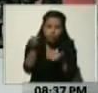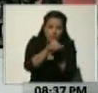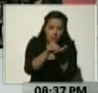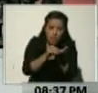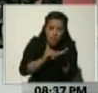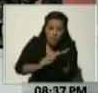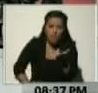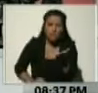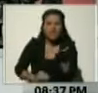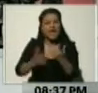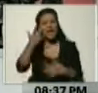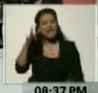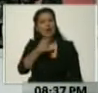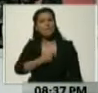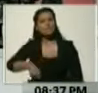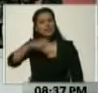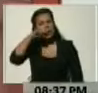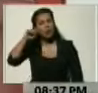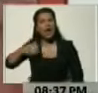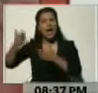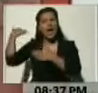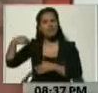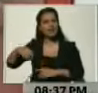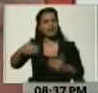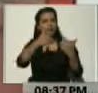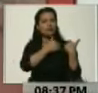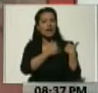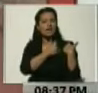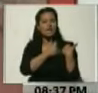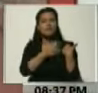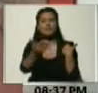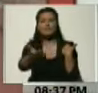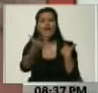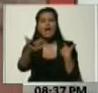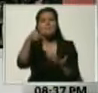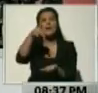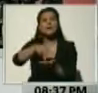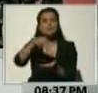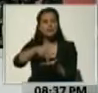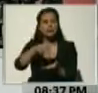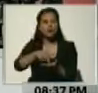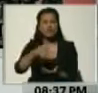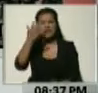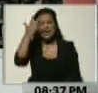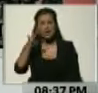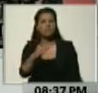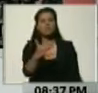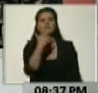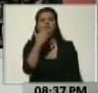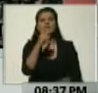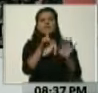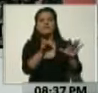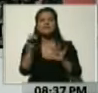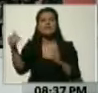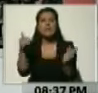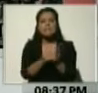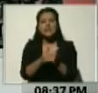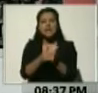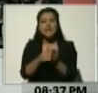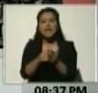participación, el presidente Nicolás, y de participación y de más de 600.000 recomendaciones le